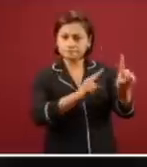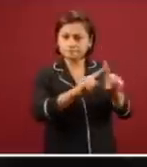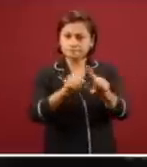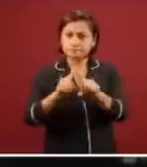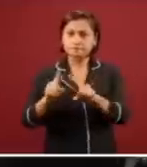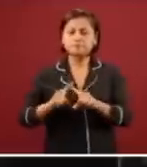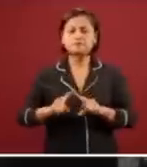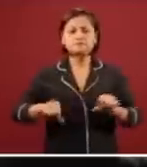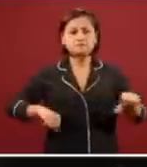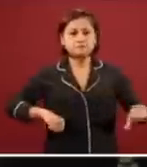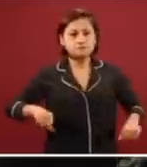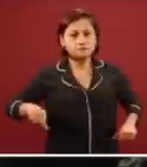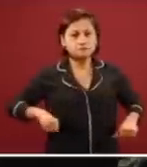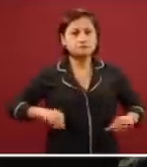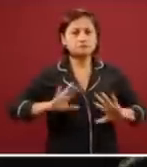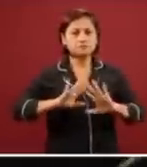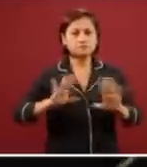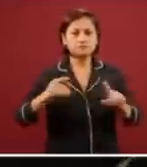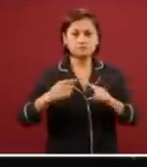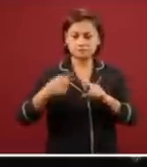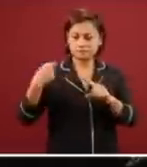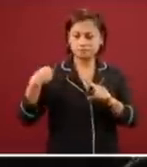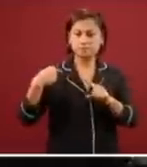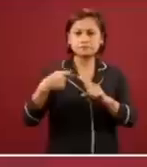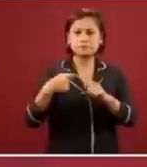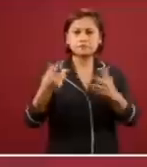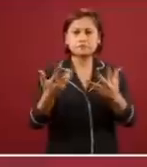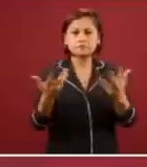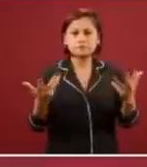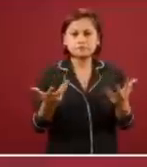que se están llevando a cabo para